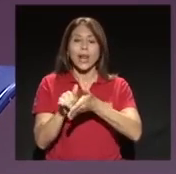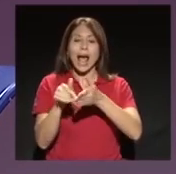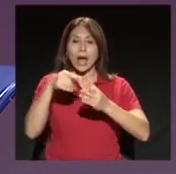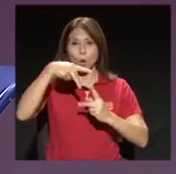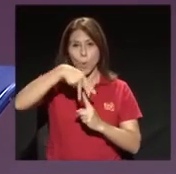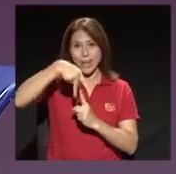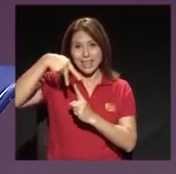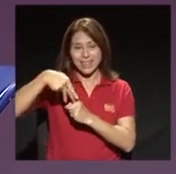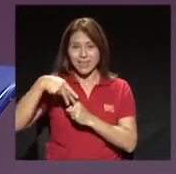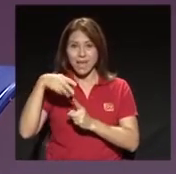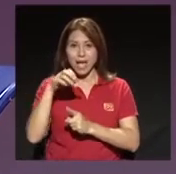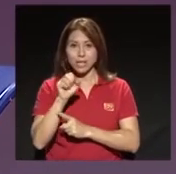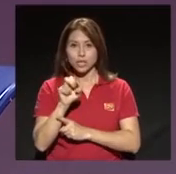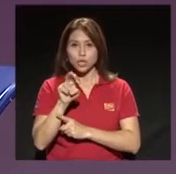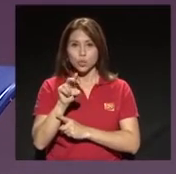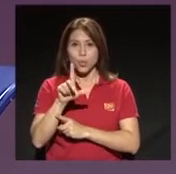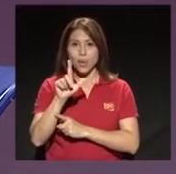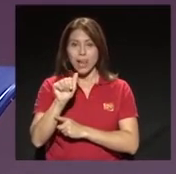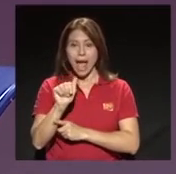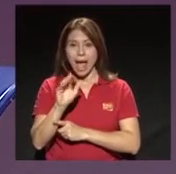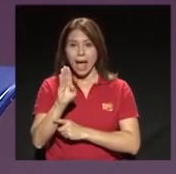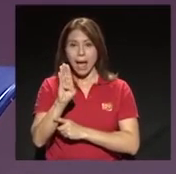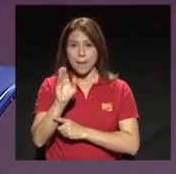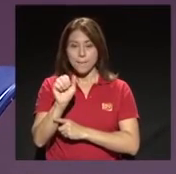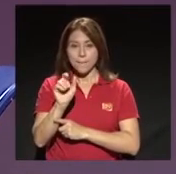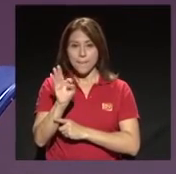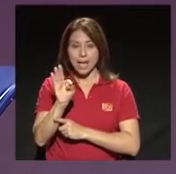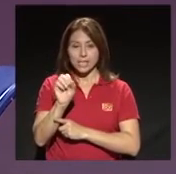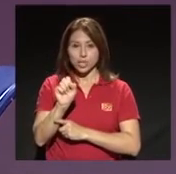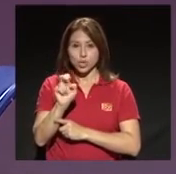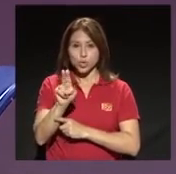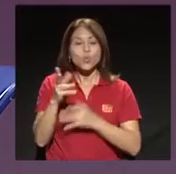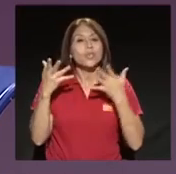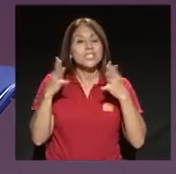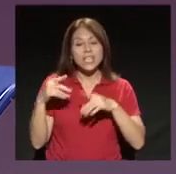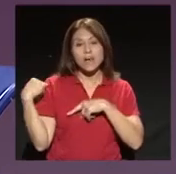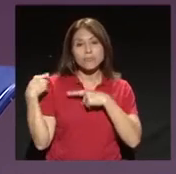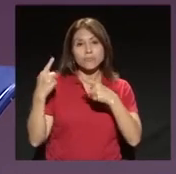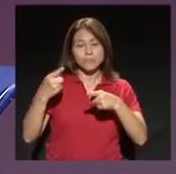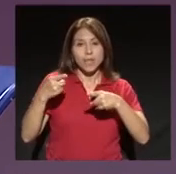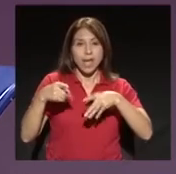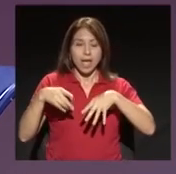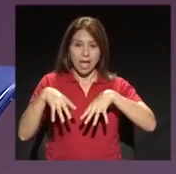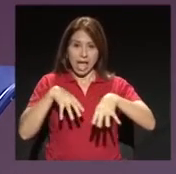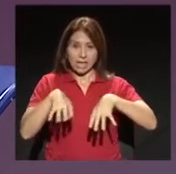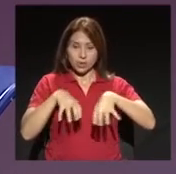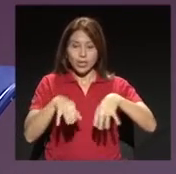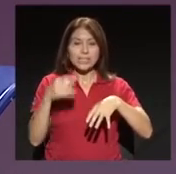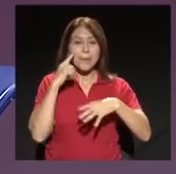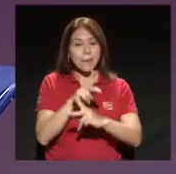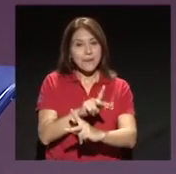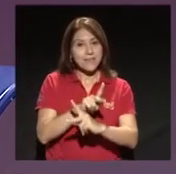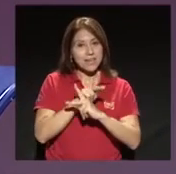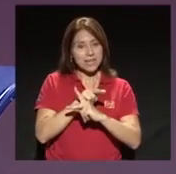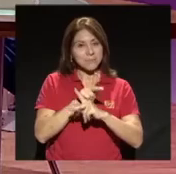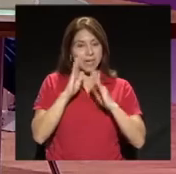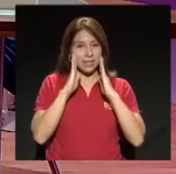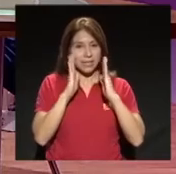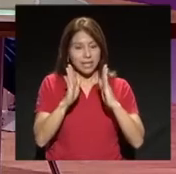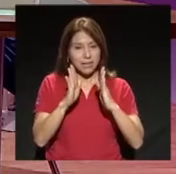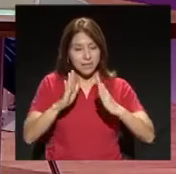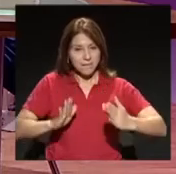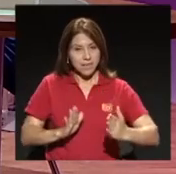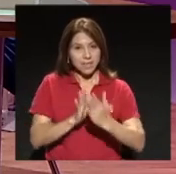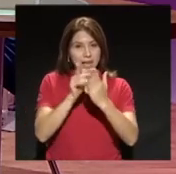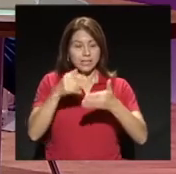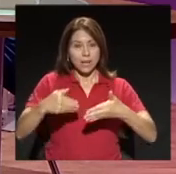ha desarrollado y sigue, está desarrollando acciones para prevenir, atender y enfrentar esta nueva forma de violencia. Para